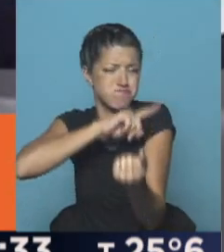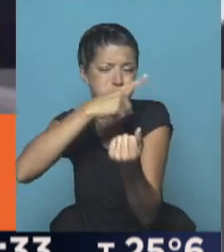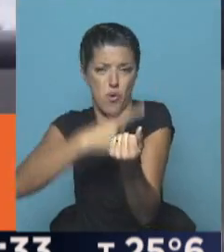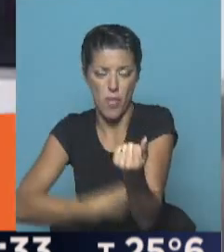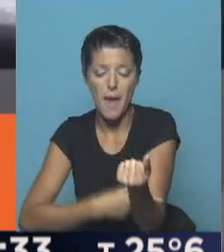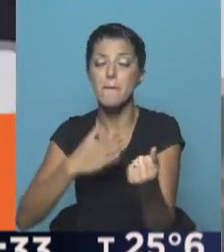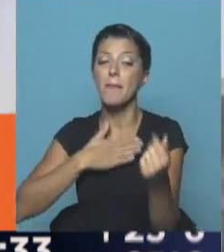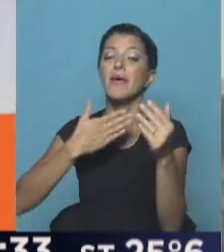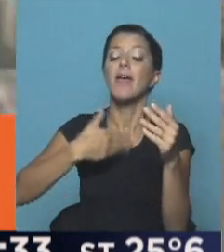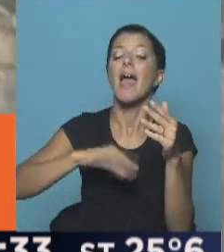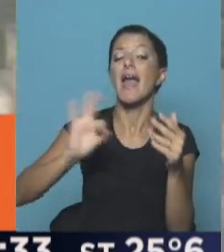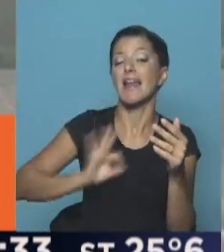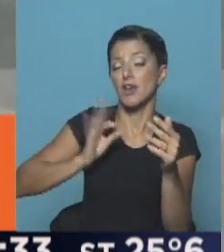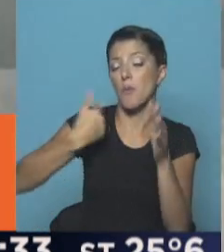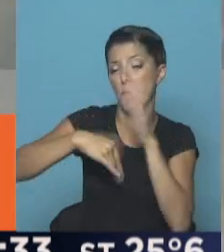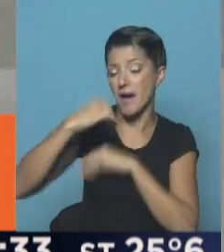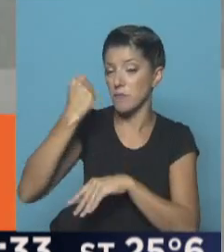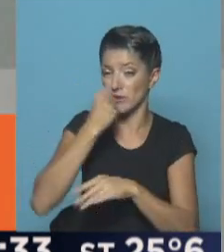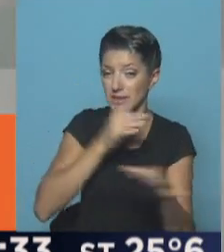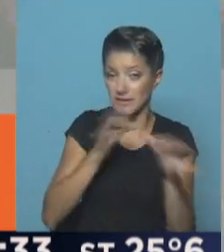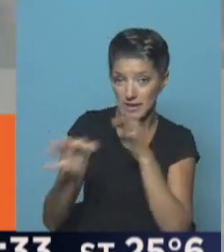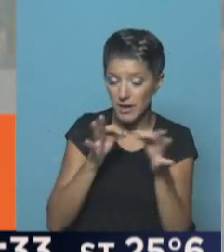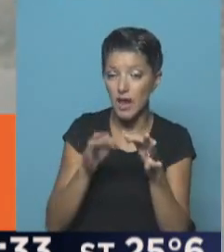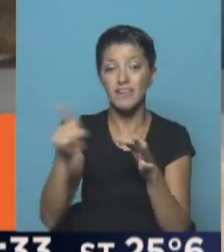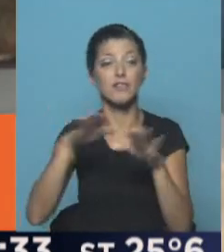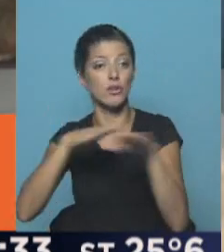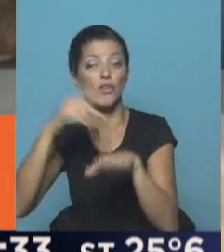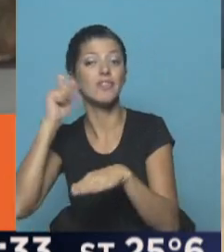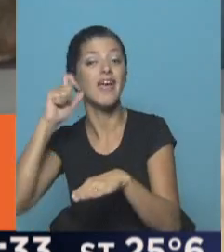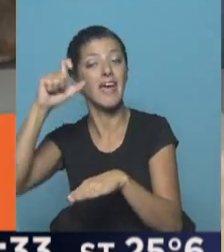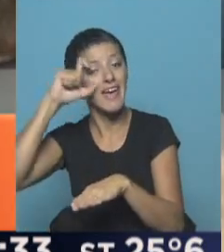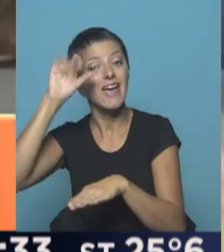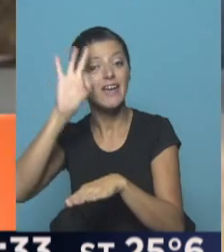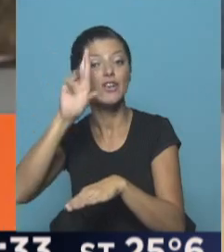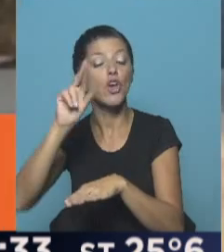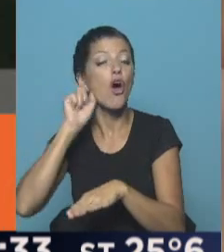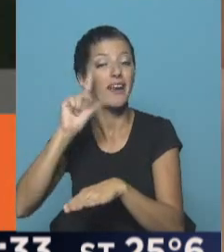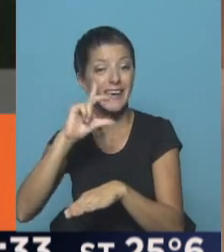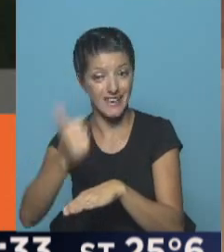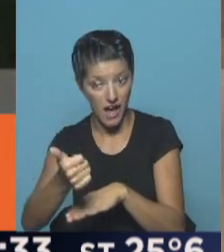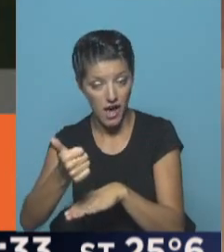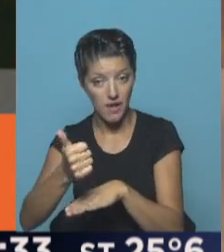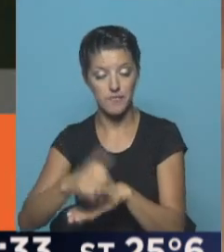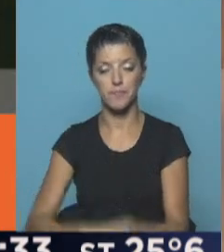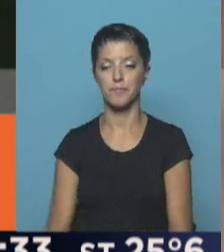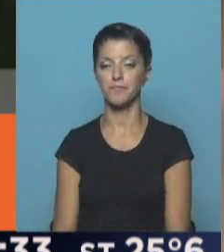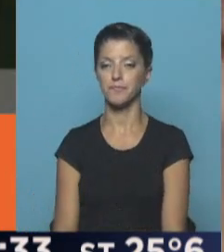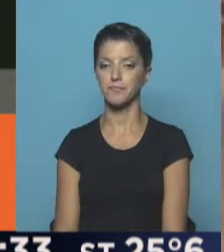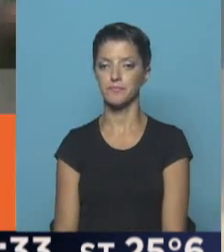año de inflexión estratégica en Rusia son los acontecimientos en Georgia, porque ese fue el momento en